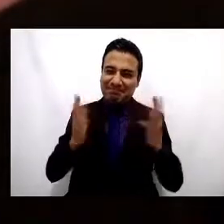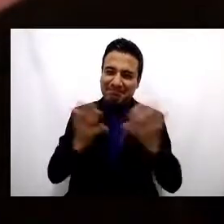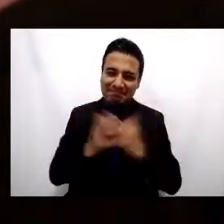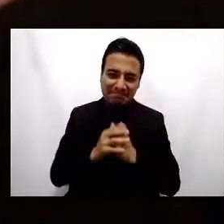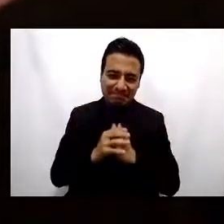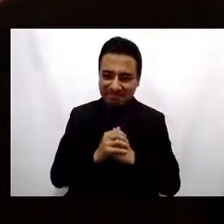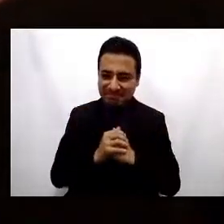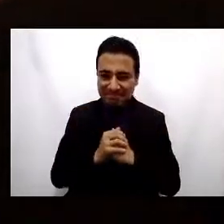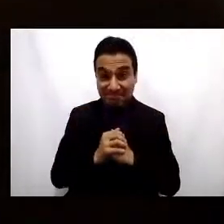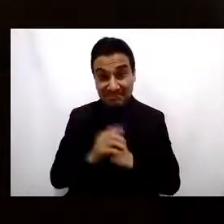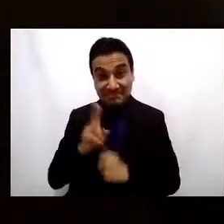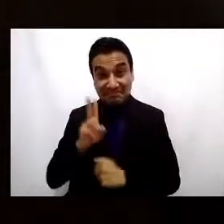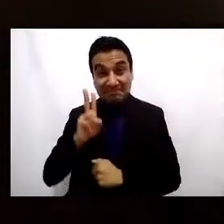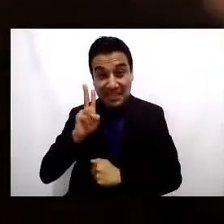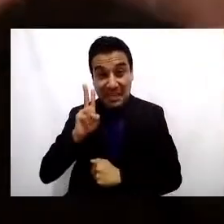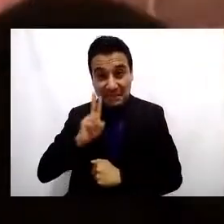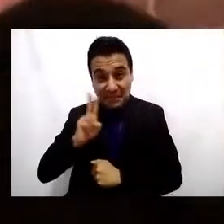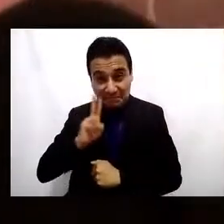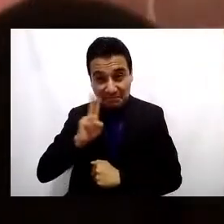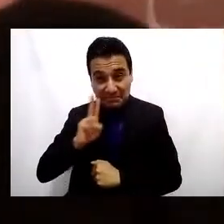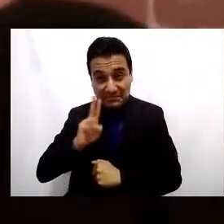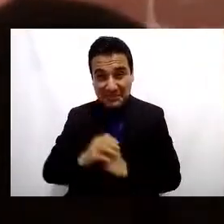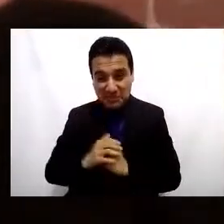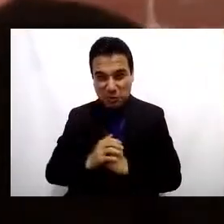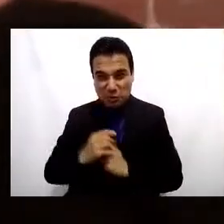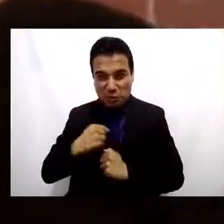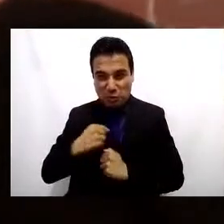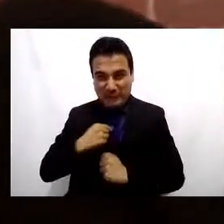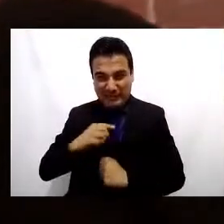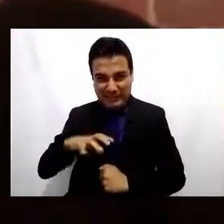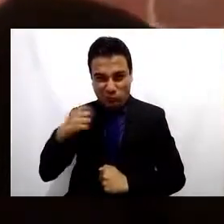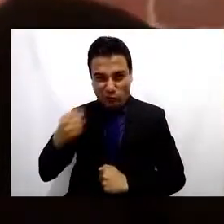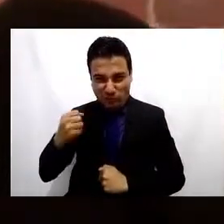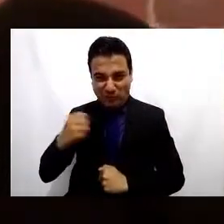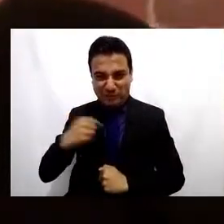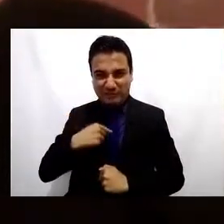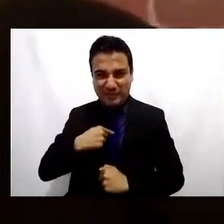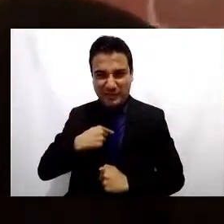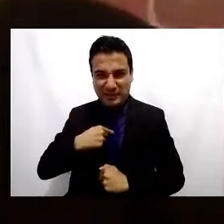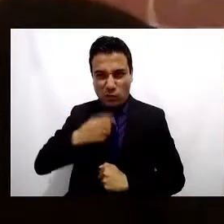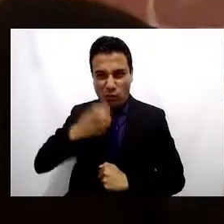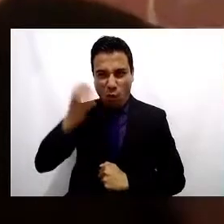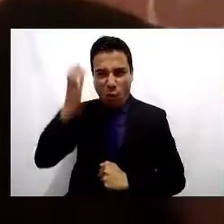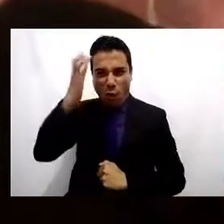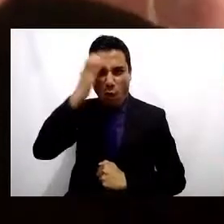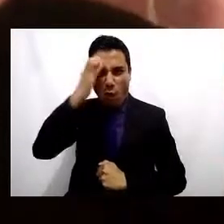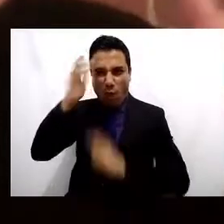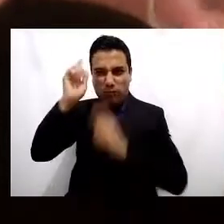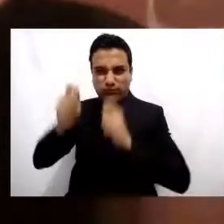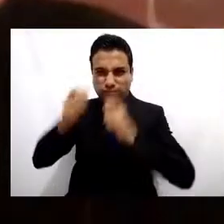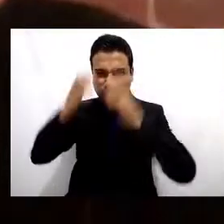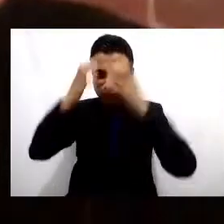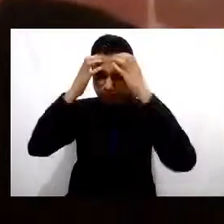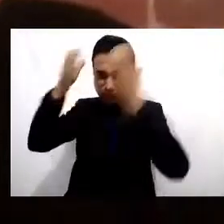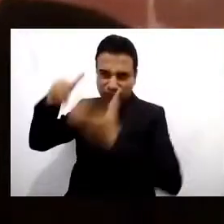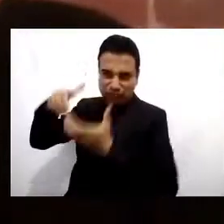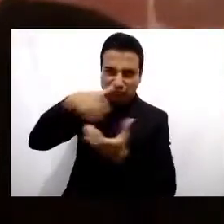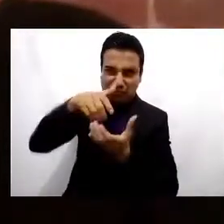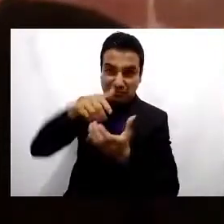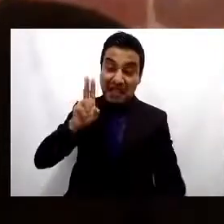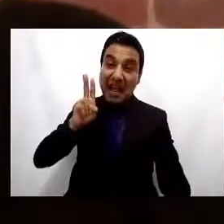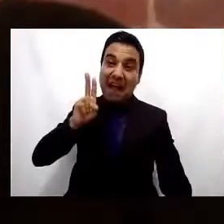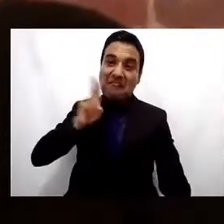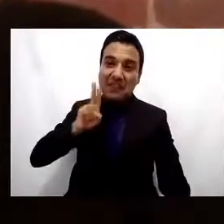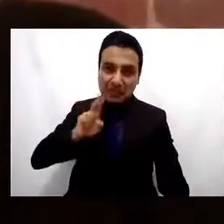voy a intentar sacar el revólver de la cabeza para poder fluir. Tengo de todos modos una